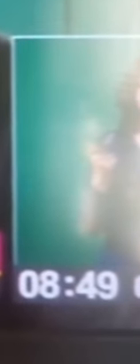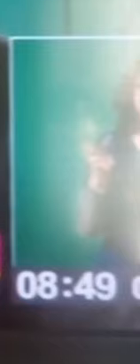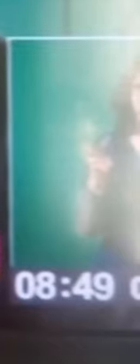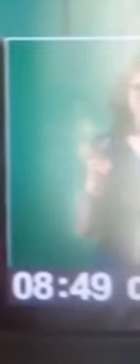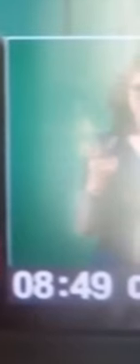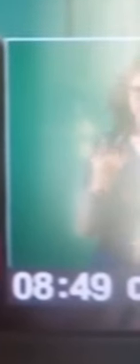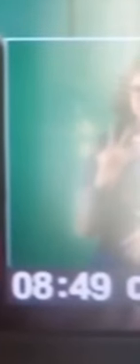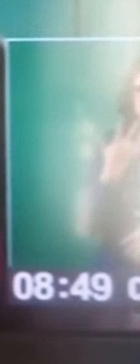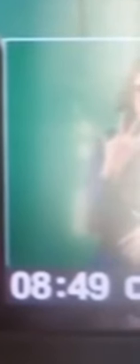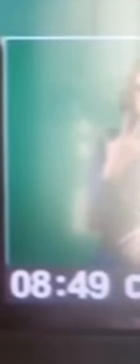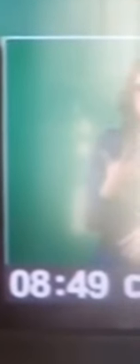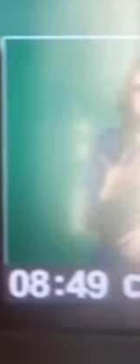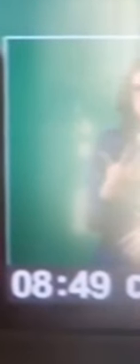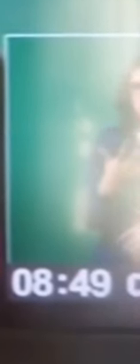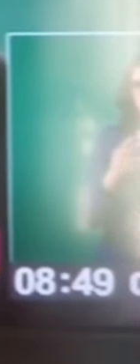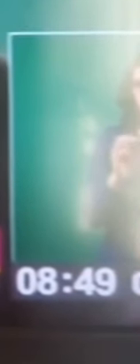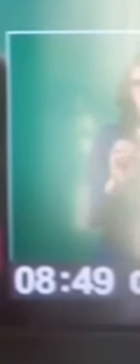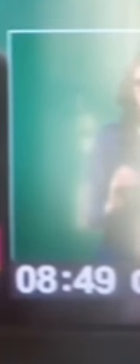si no es que más,